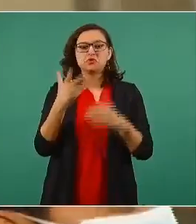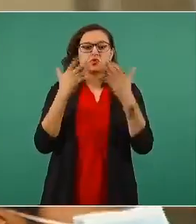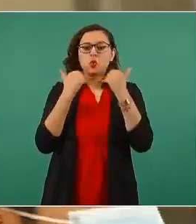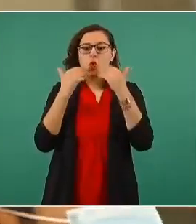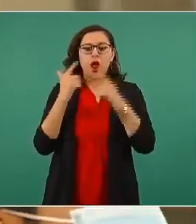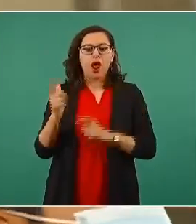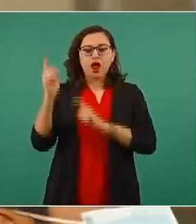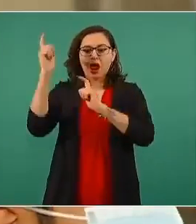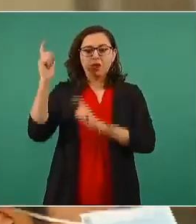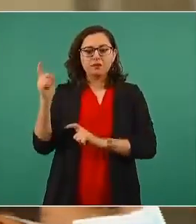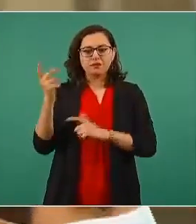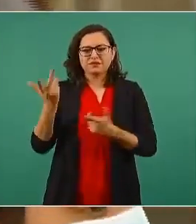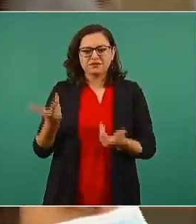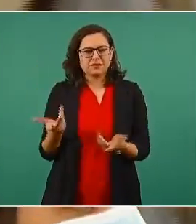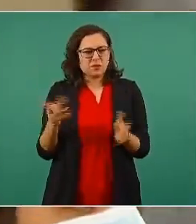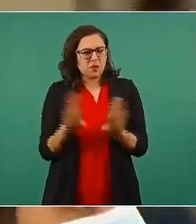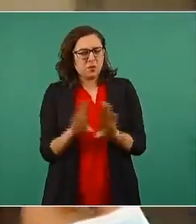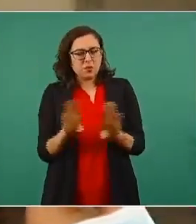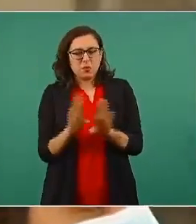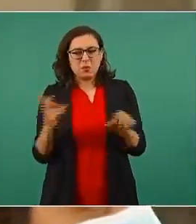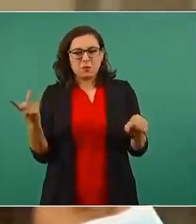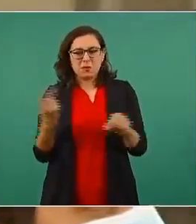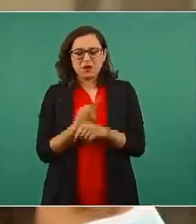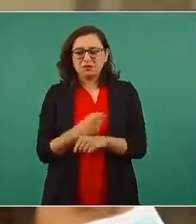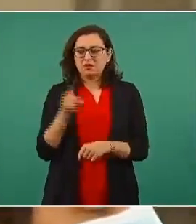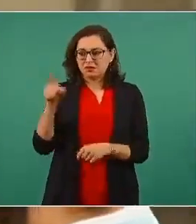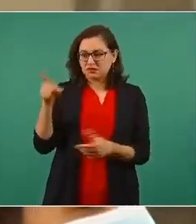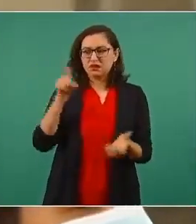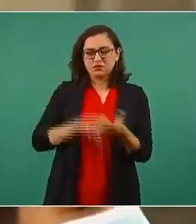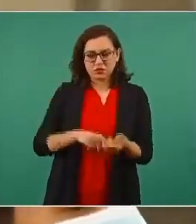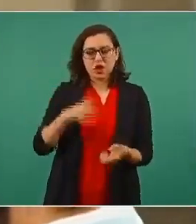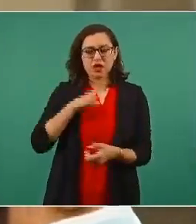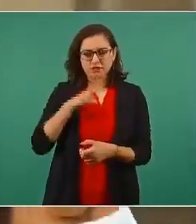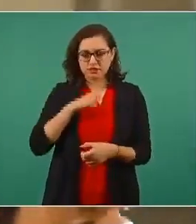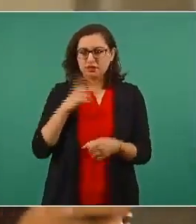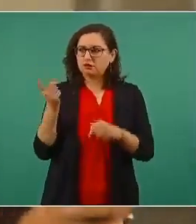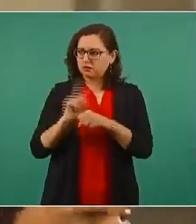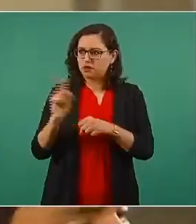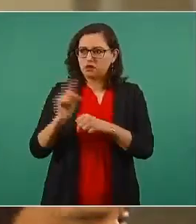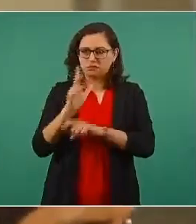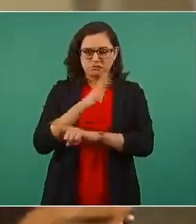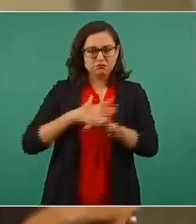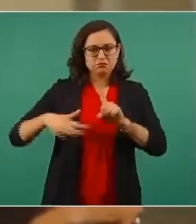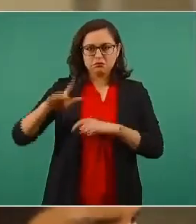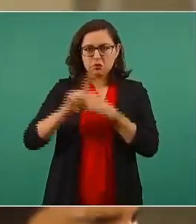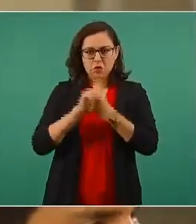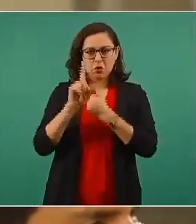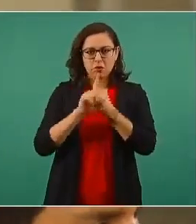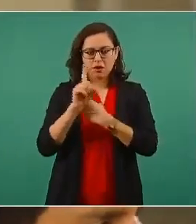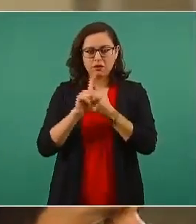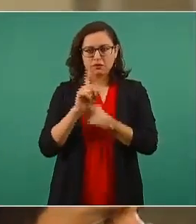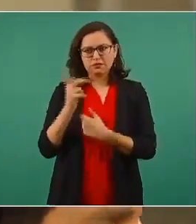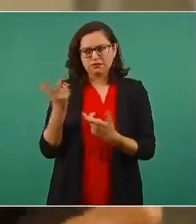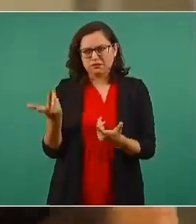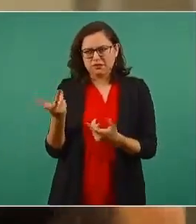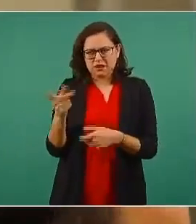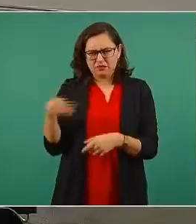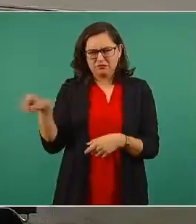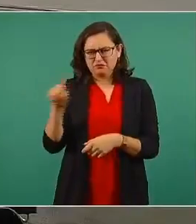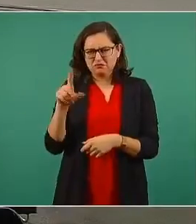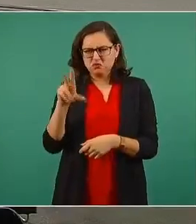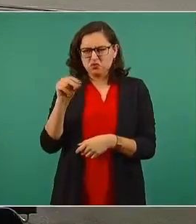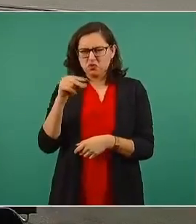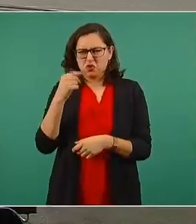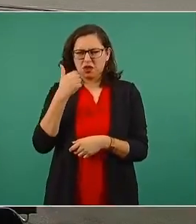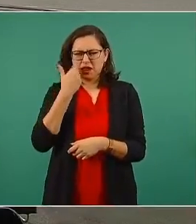corregirlo, pues no es correcto tratar de ocultar una realidad que todos sabemos que se vive a diario en esa región de Tamaulipas. También lamento las imprecisiones compartidas por